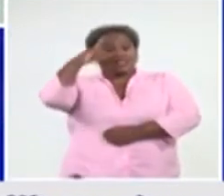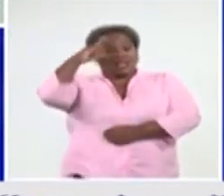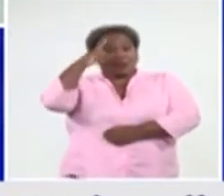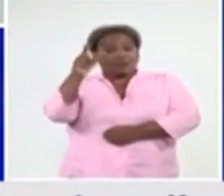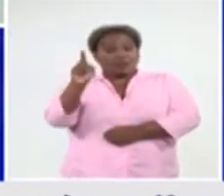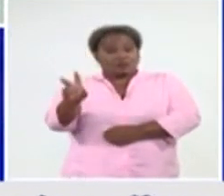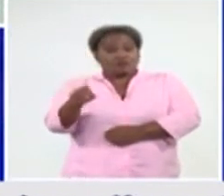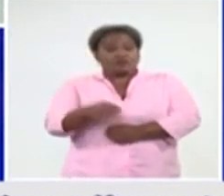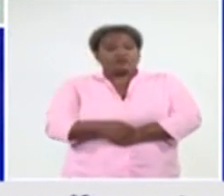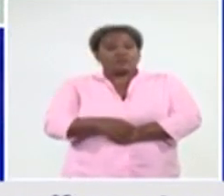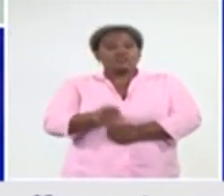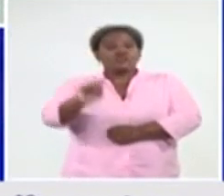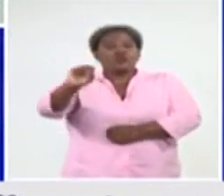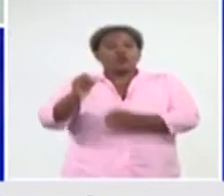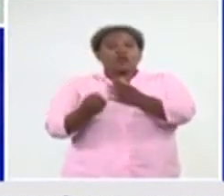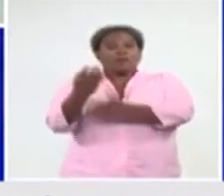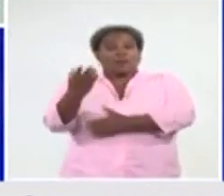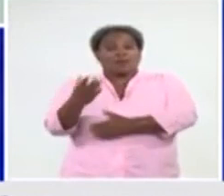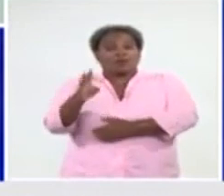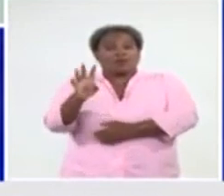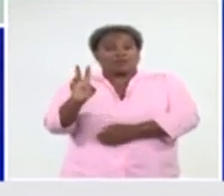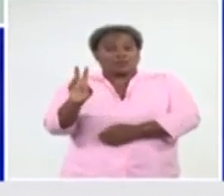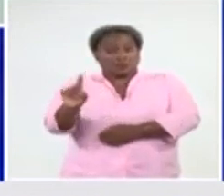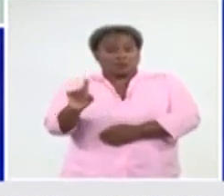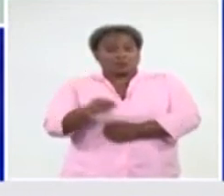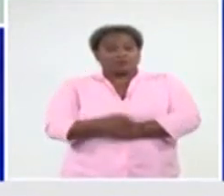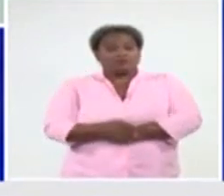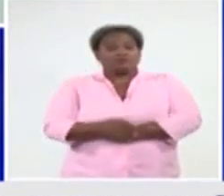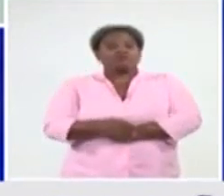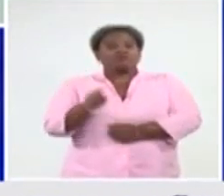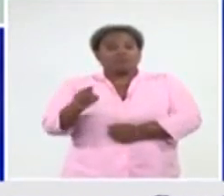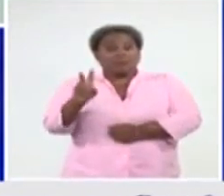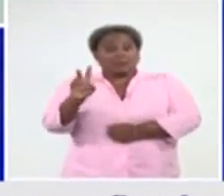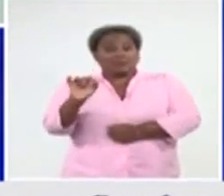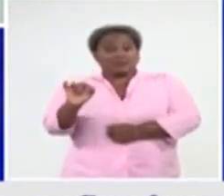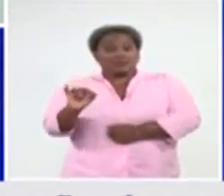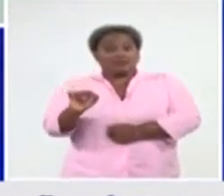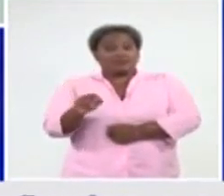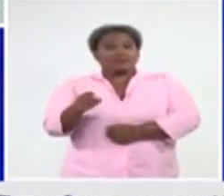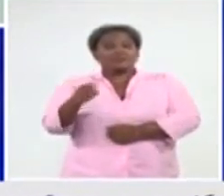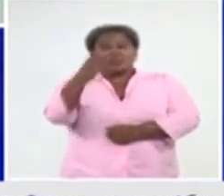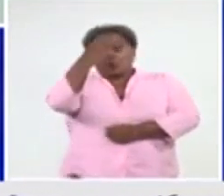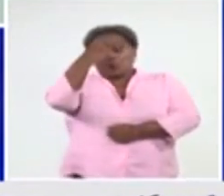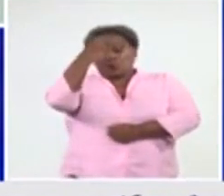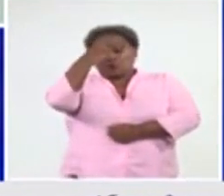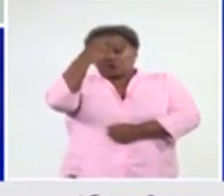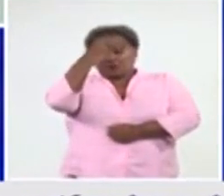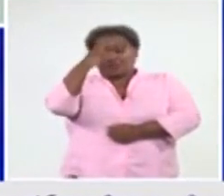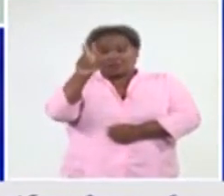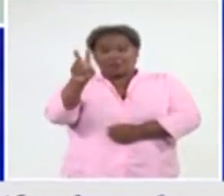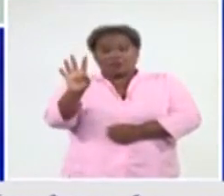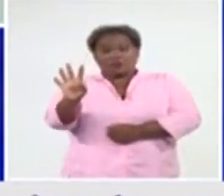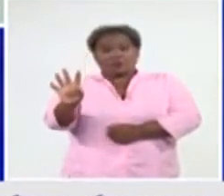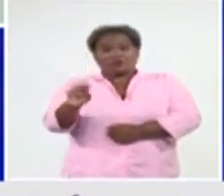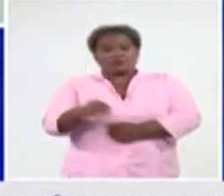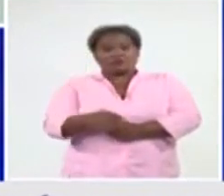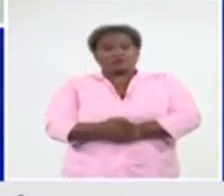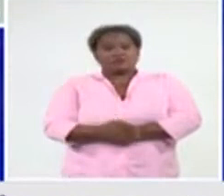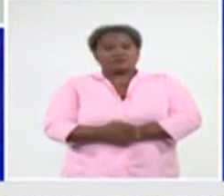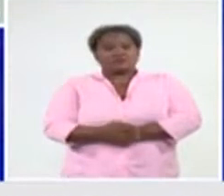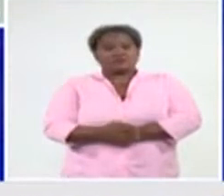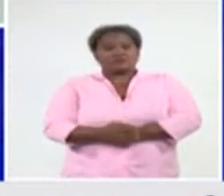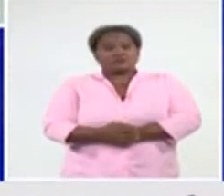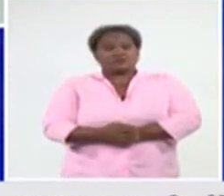Guamá 29, Tercer Frente 26, Segundo Frente 24 casos en el día de